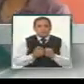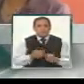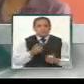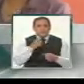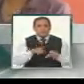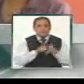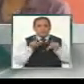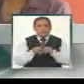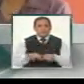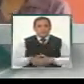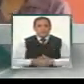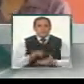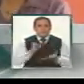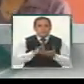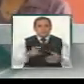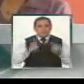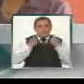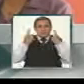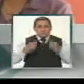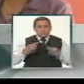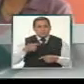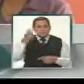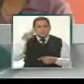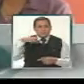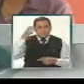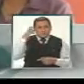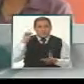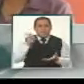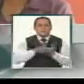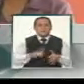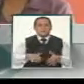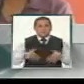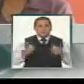todo estamos coordinando políticas que